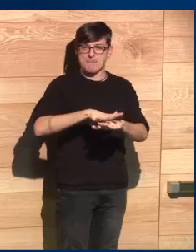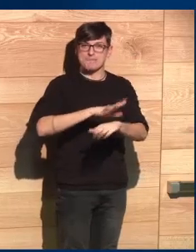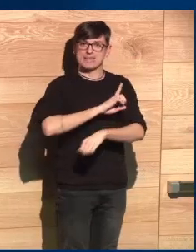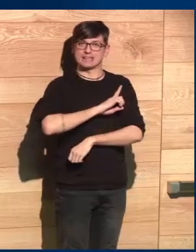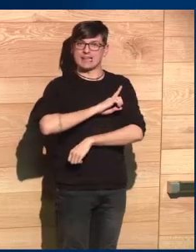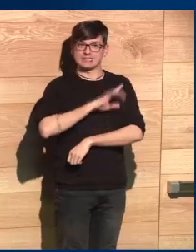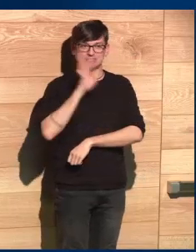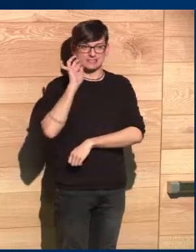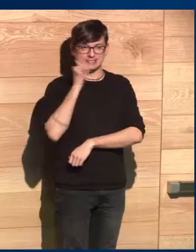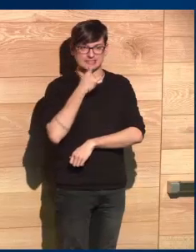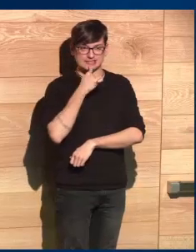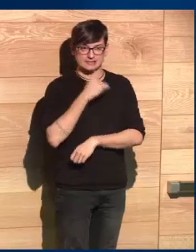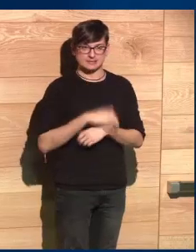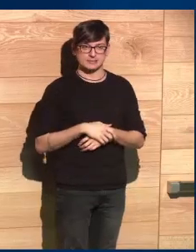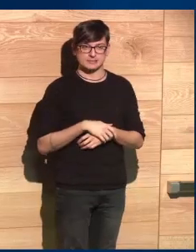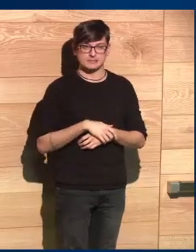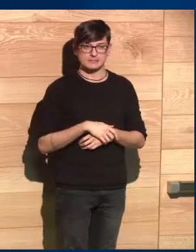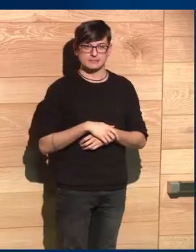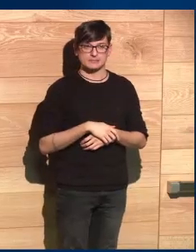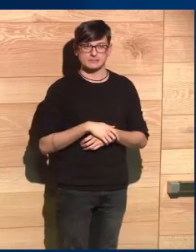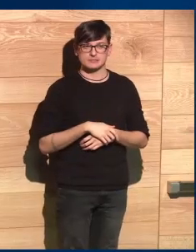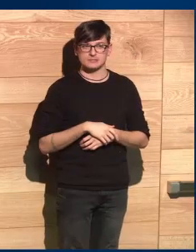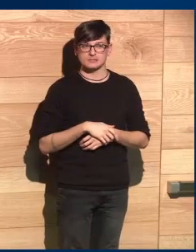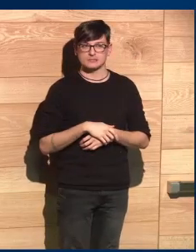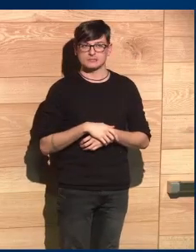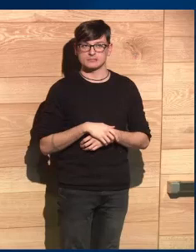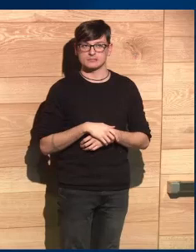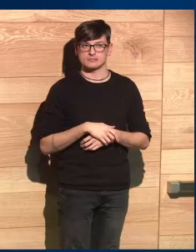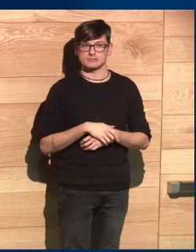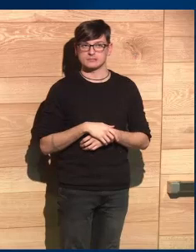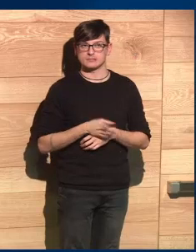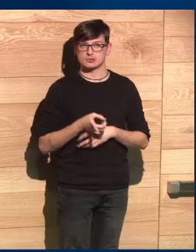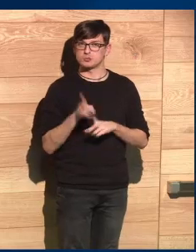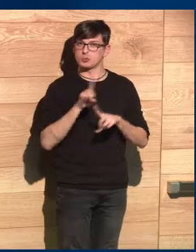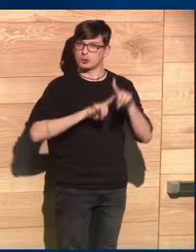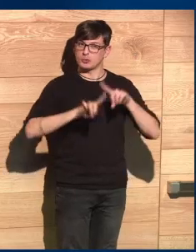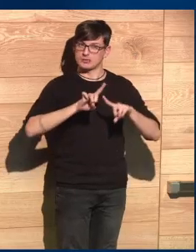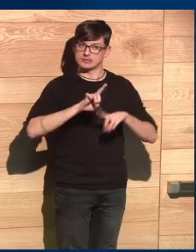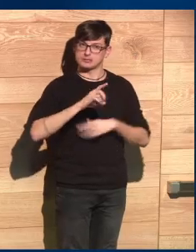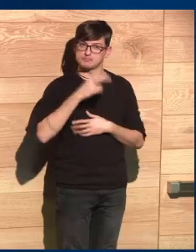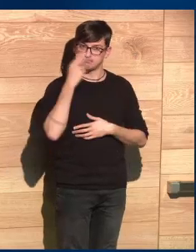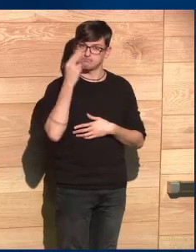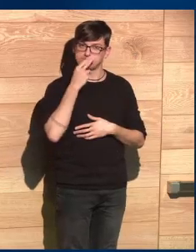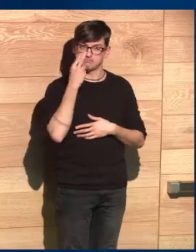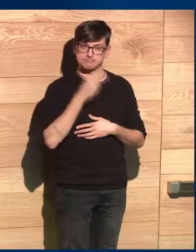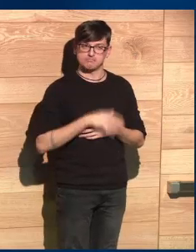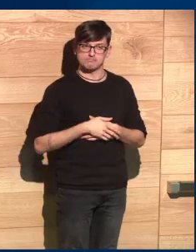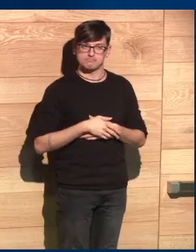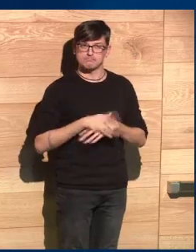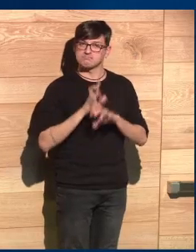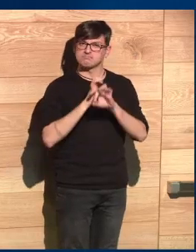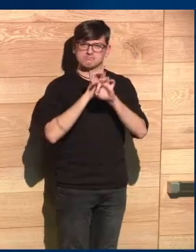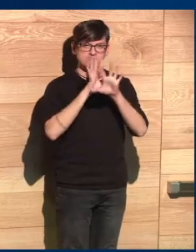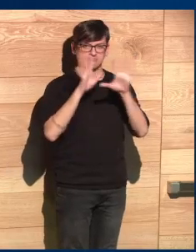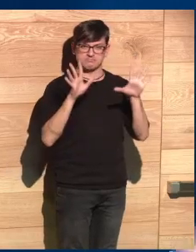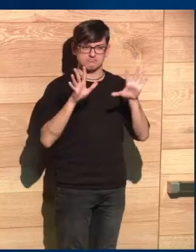porque es la que forma a la gente que está corriendo a su alrededor. Son problemas interesantes. Pero claro,